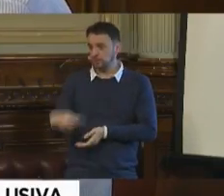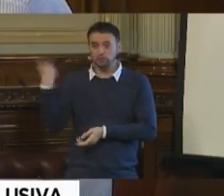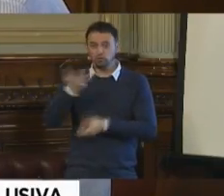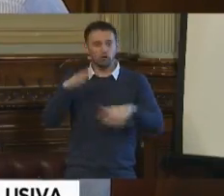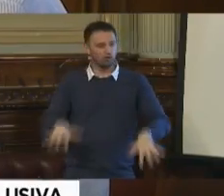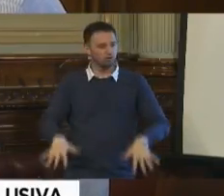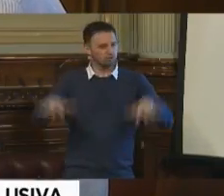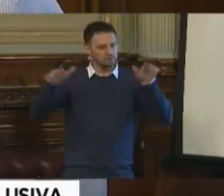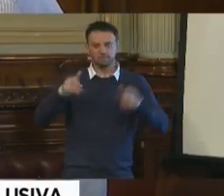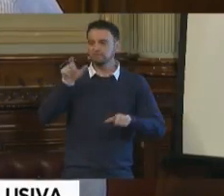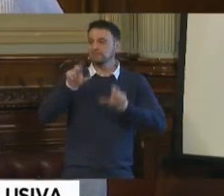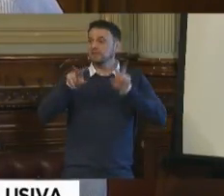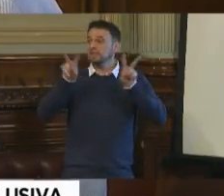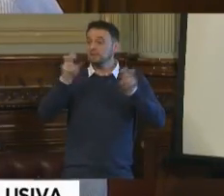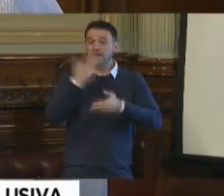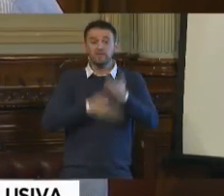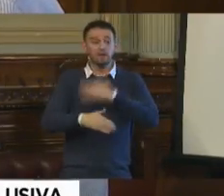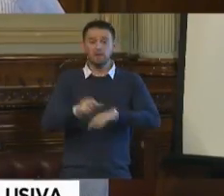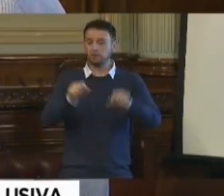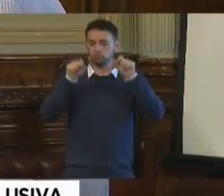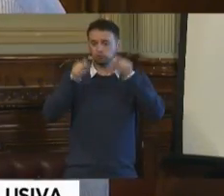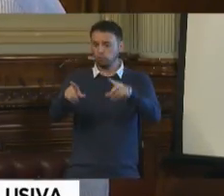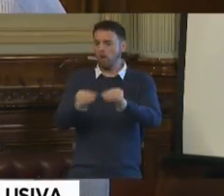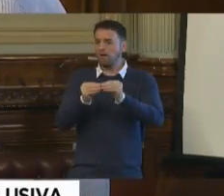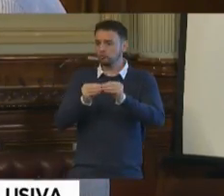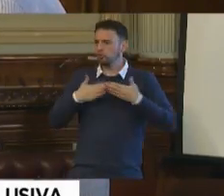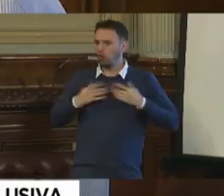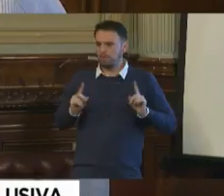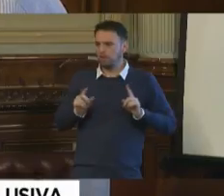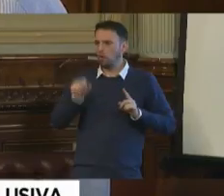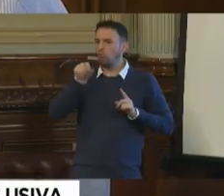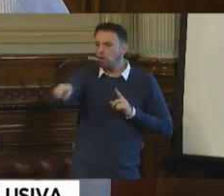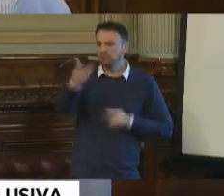todos crecimos las discapacidades de la persona